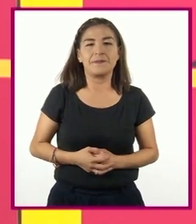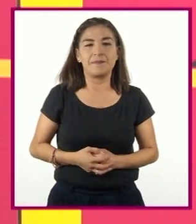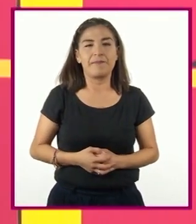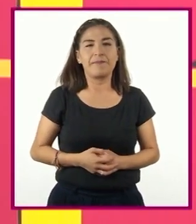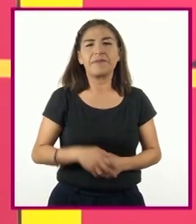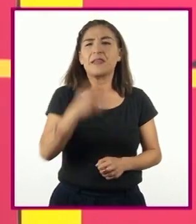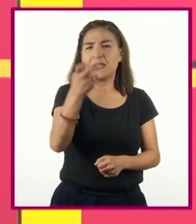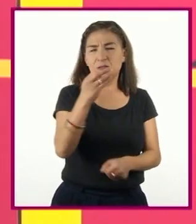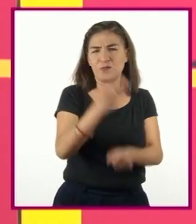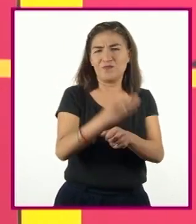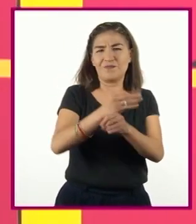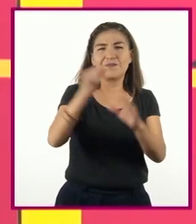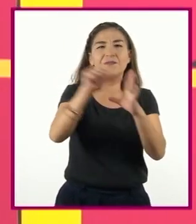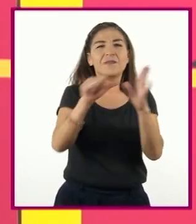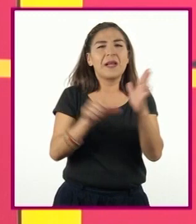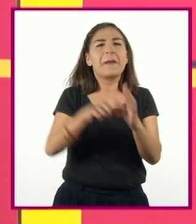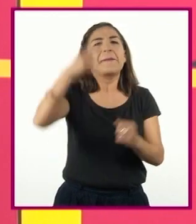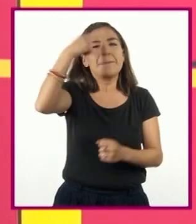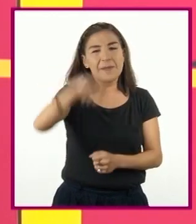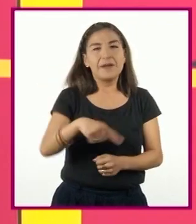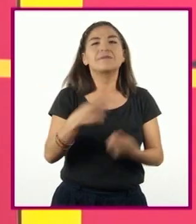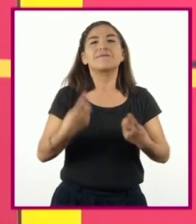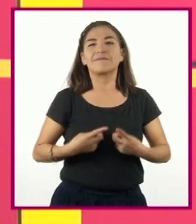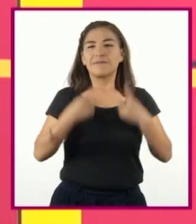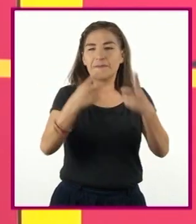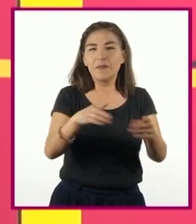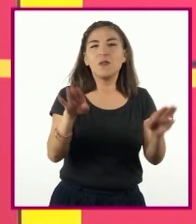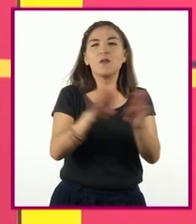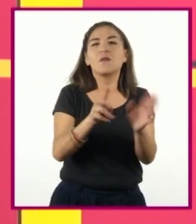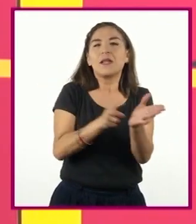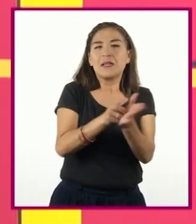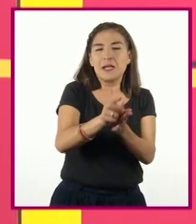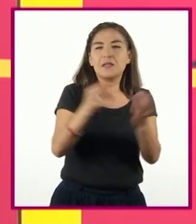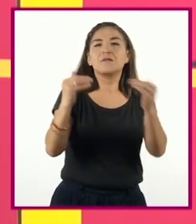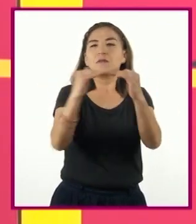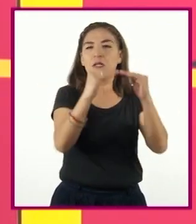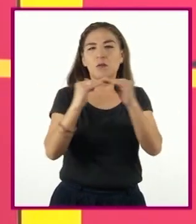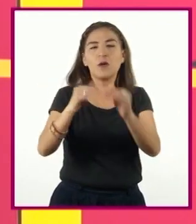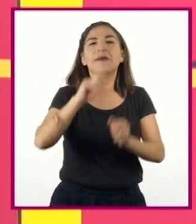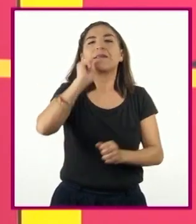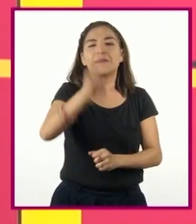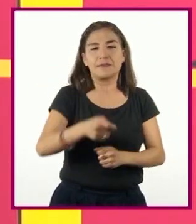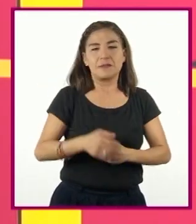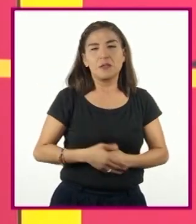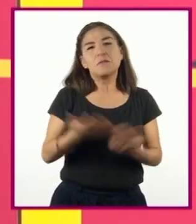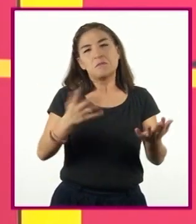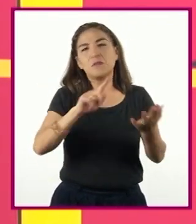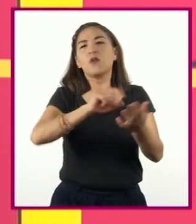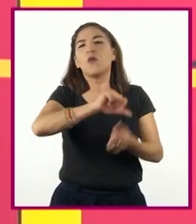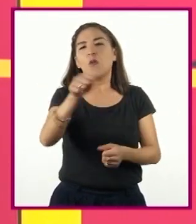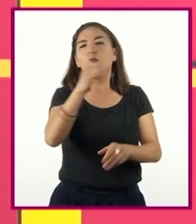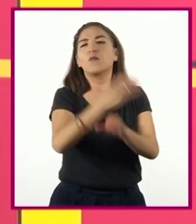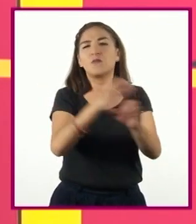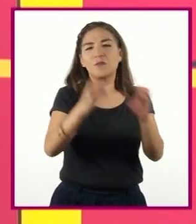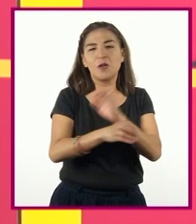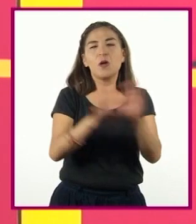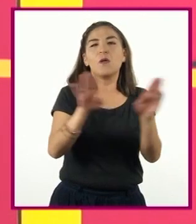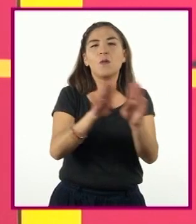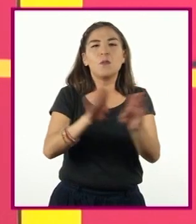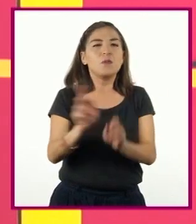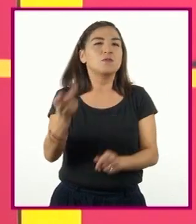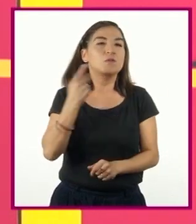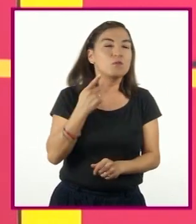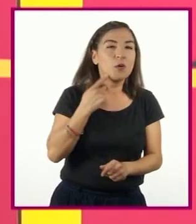Esos artículos contribuyen a garantizar el derecho a la igualdad que implica, entre otras cosas, generar